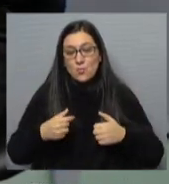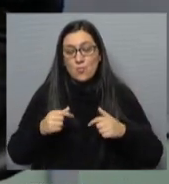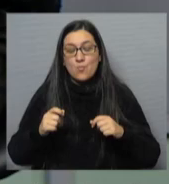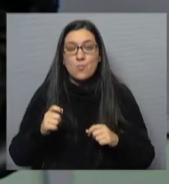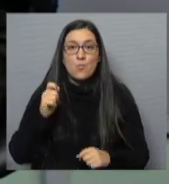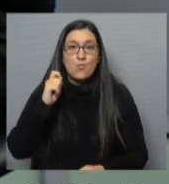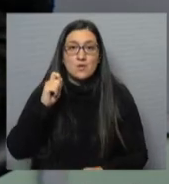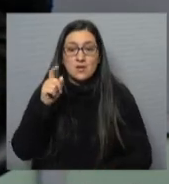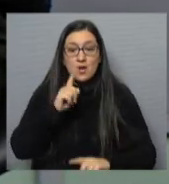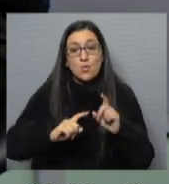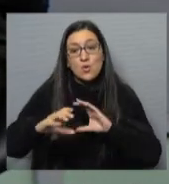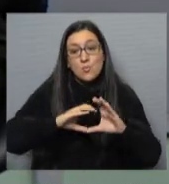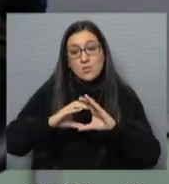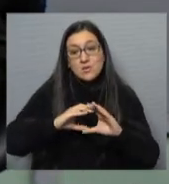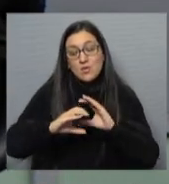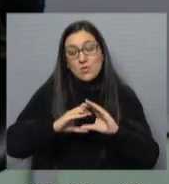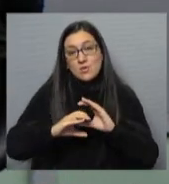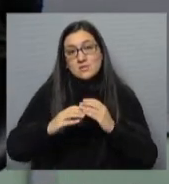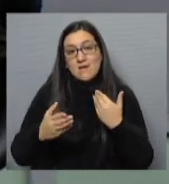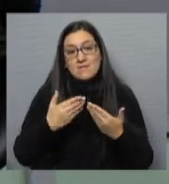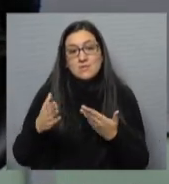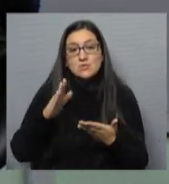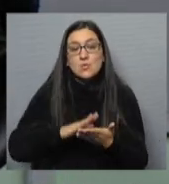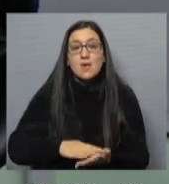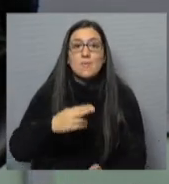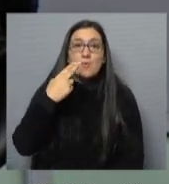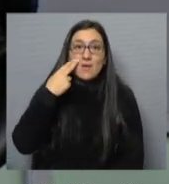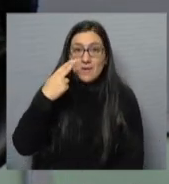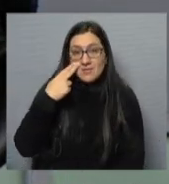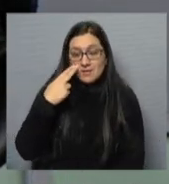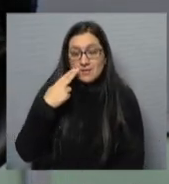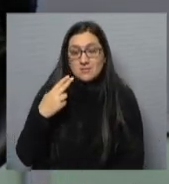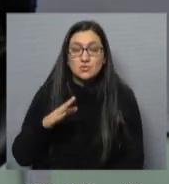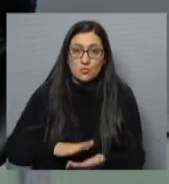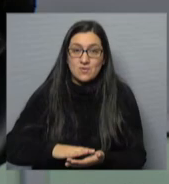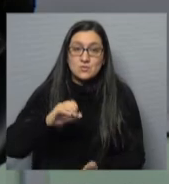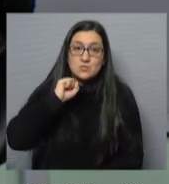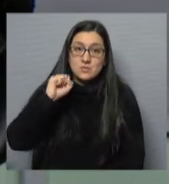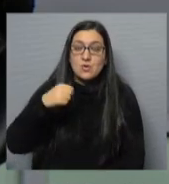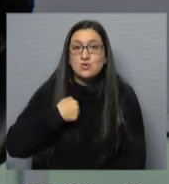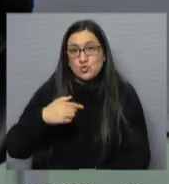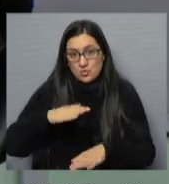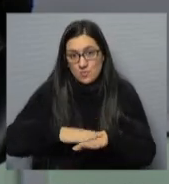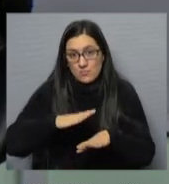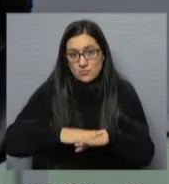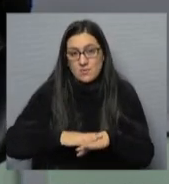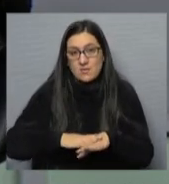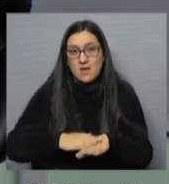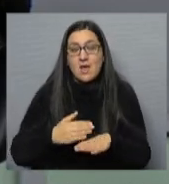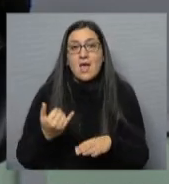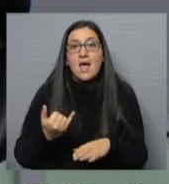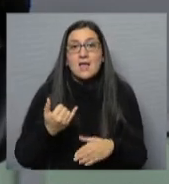daban algunas visiones a propósito de la problemática. Y que, entre otras, esta me hago cargo yo porque le dije yo, digo, hay que hablar